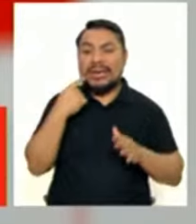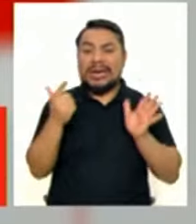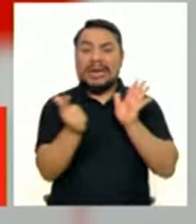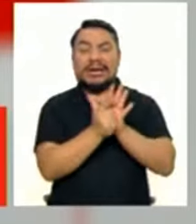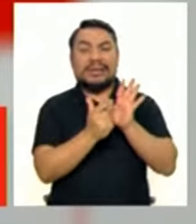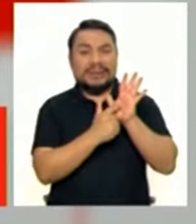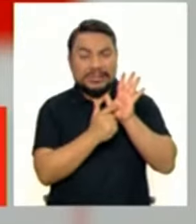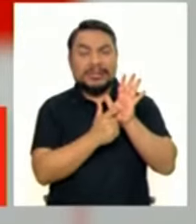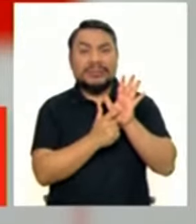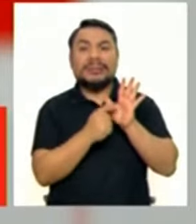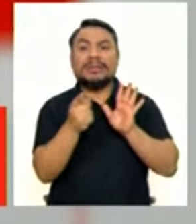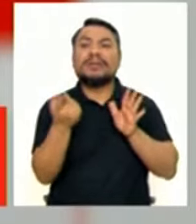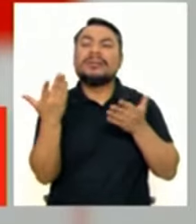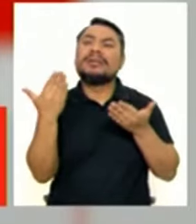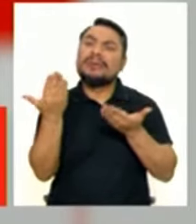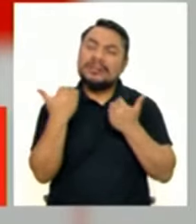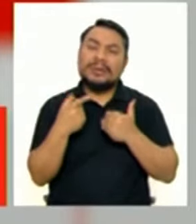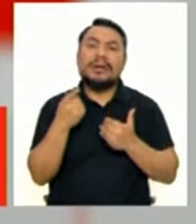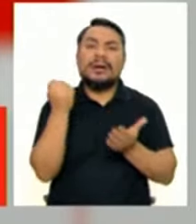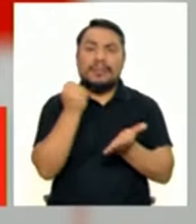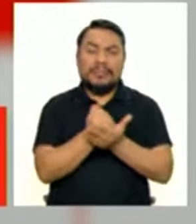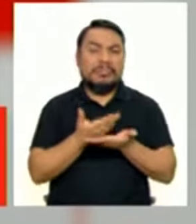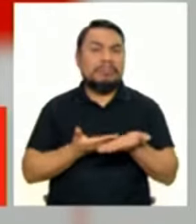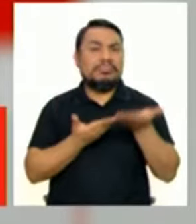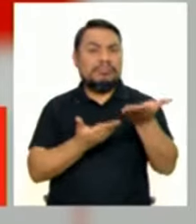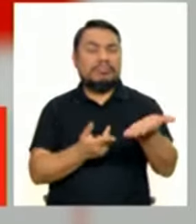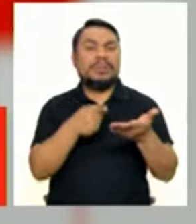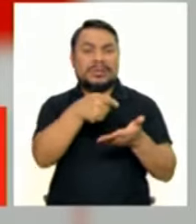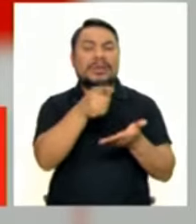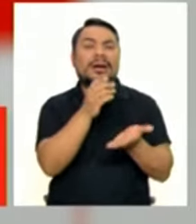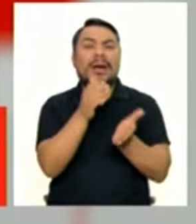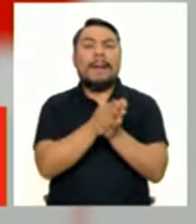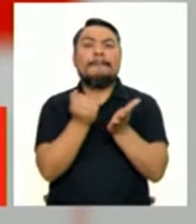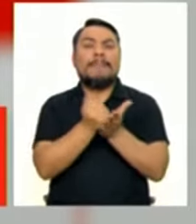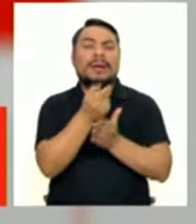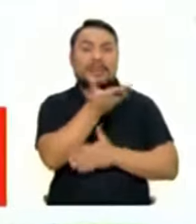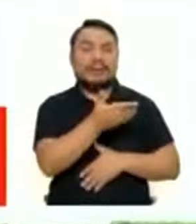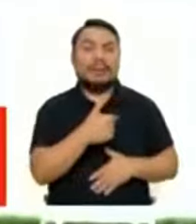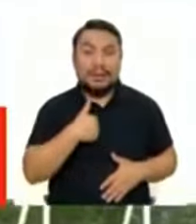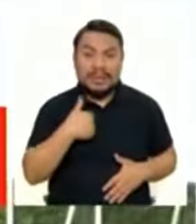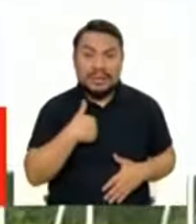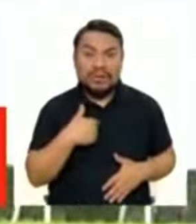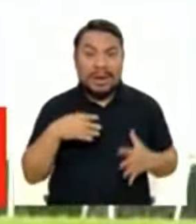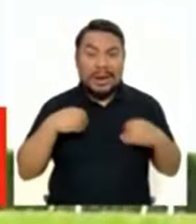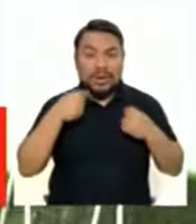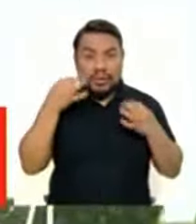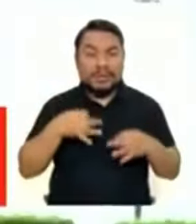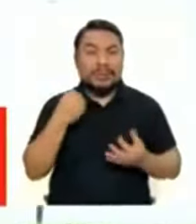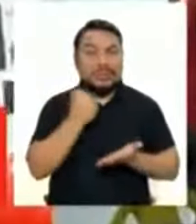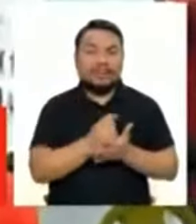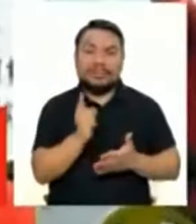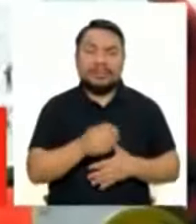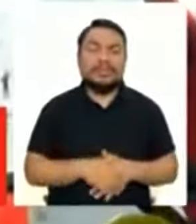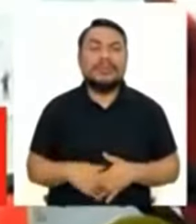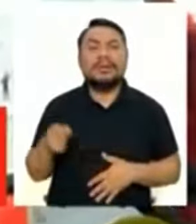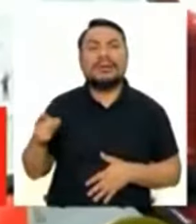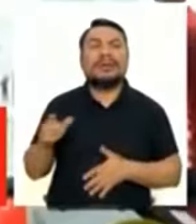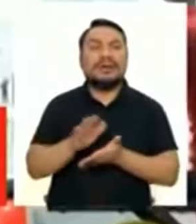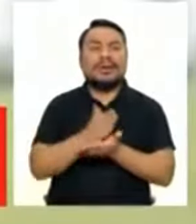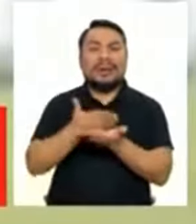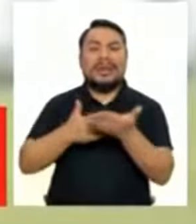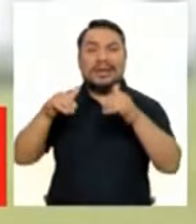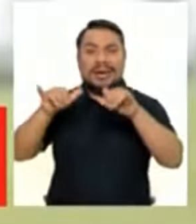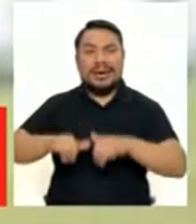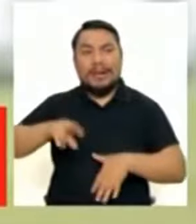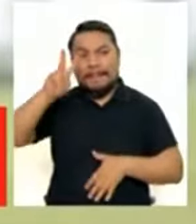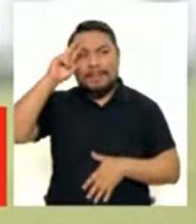ley, y emiten. Entonces, eso no lo admito yo. También negó haber favorecido en su trámite de